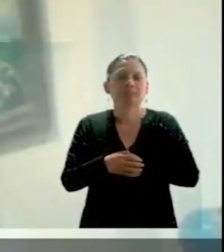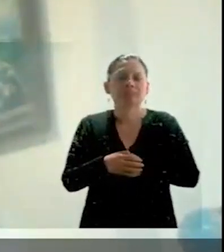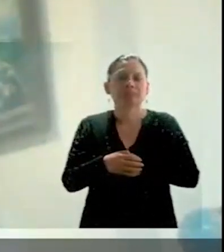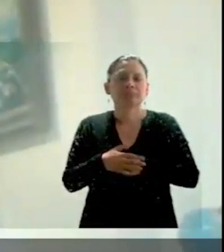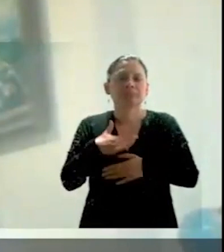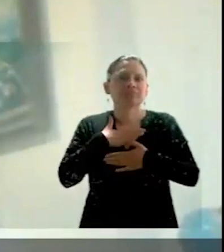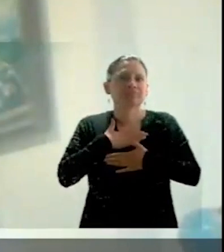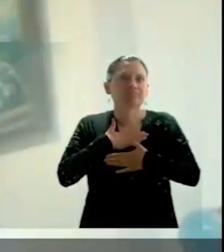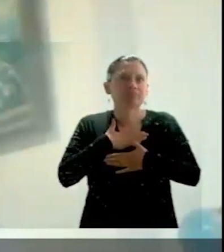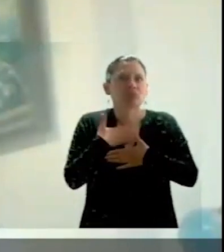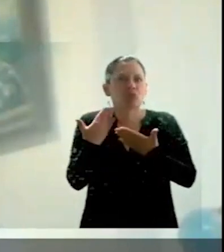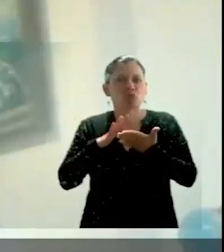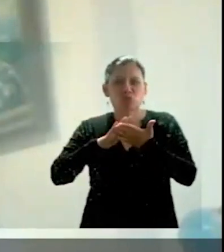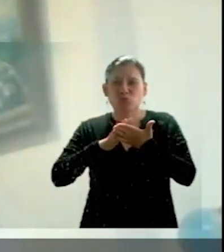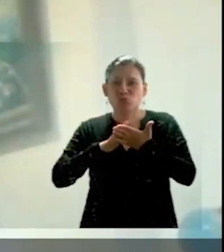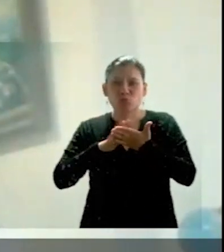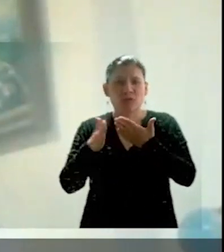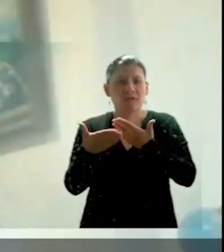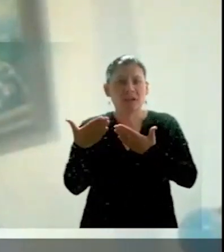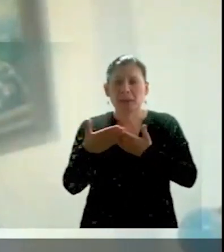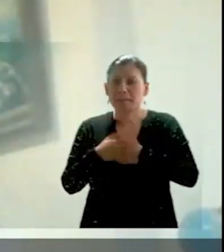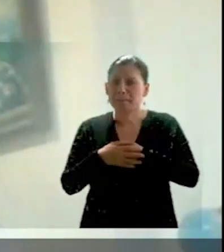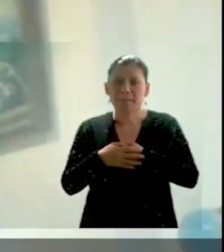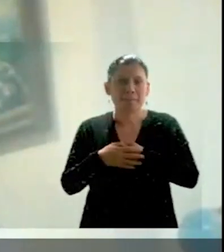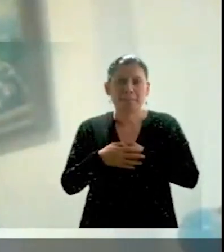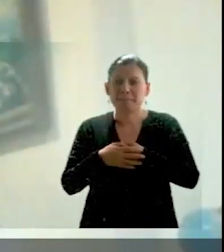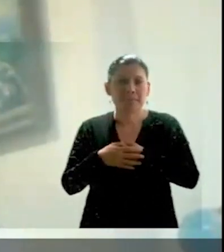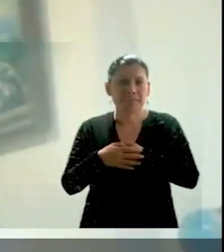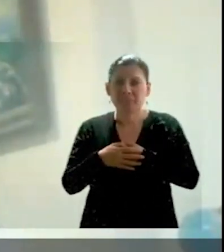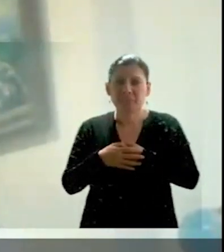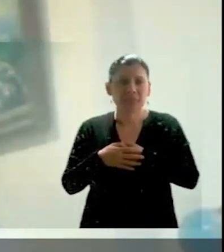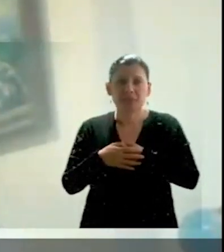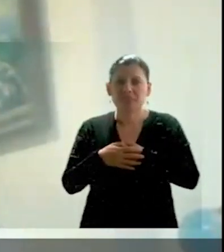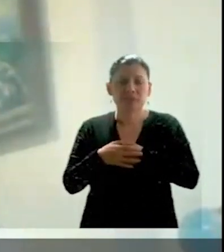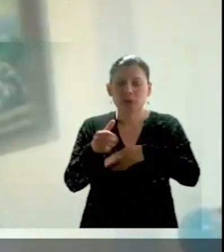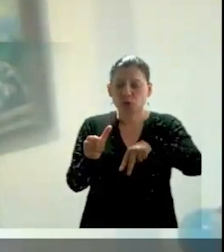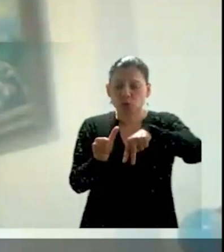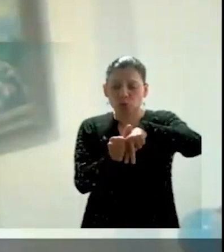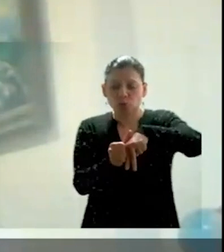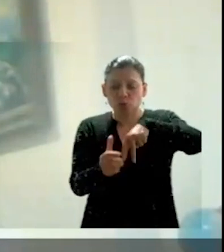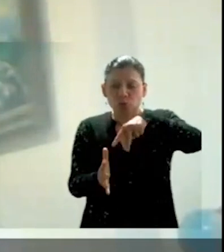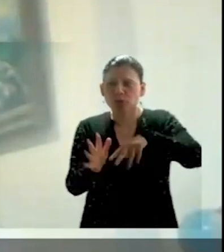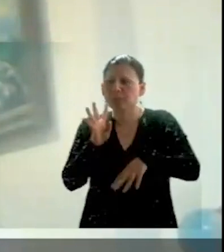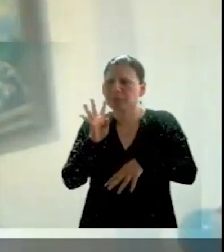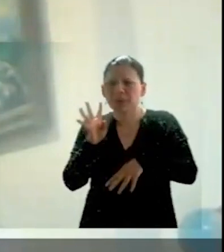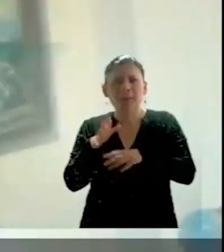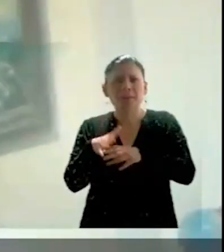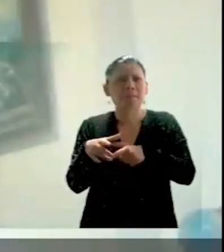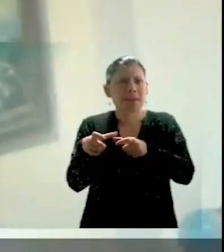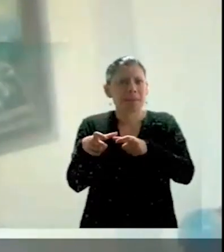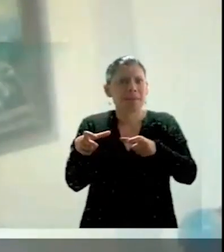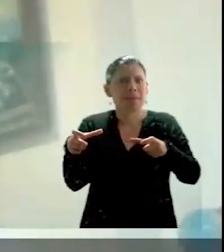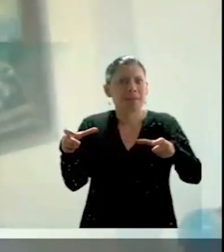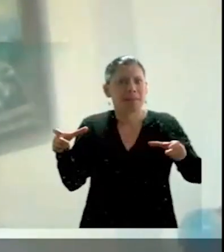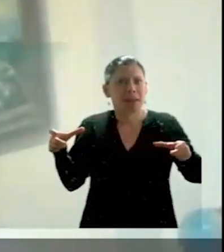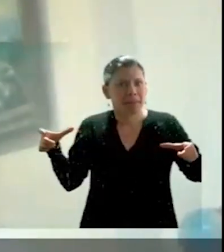Yo no veo una salida fácil a esto del incumplimiento tan masivo y contumaz, como